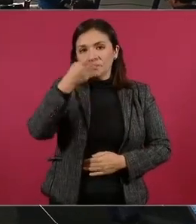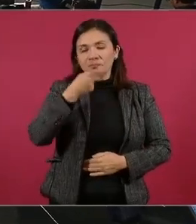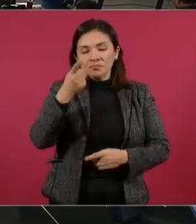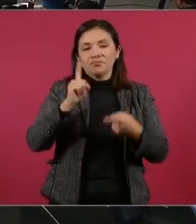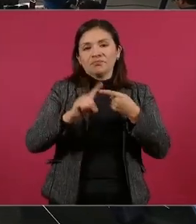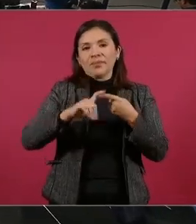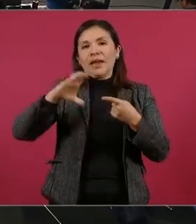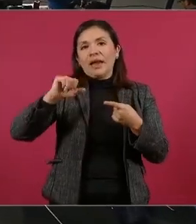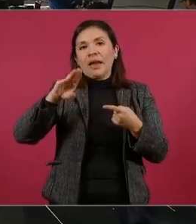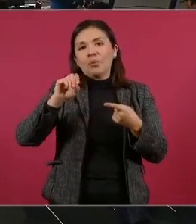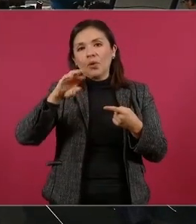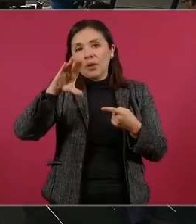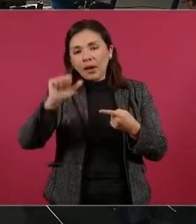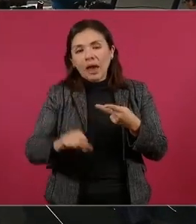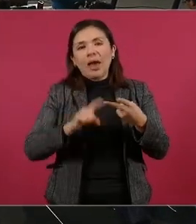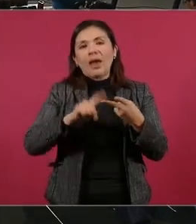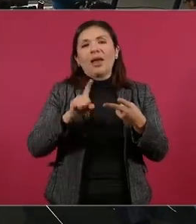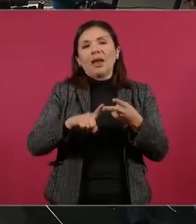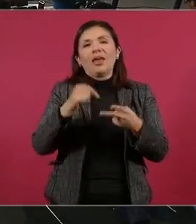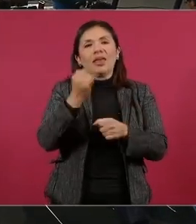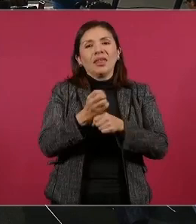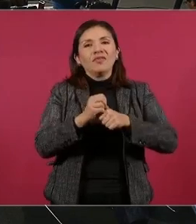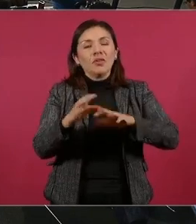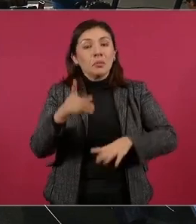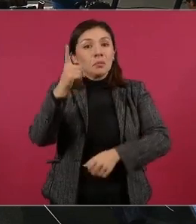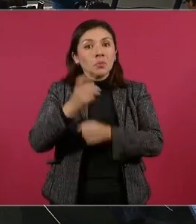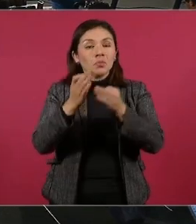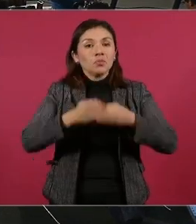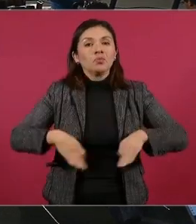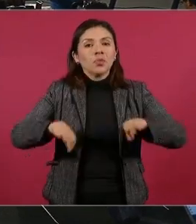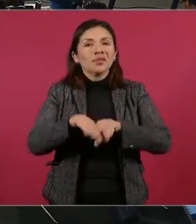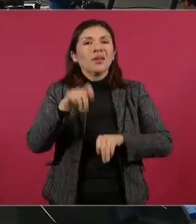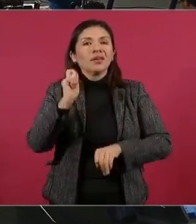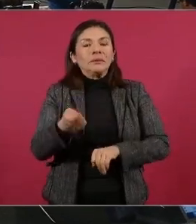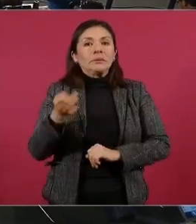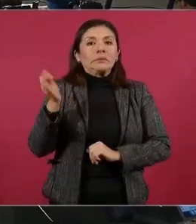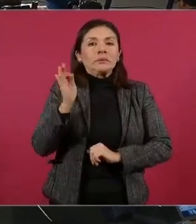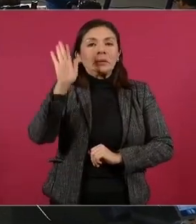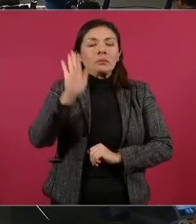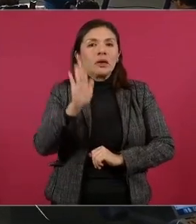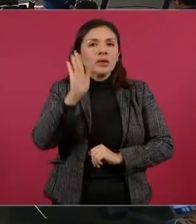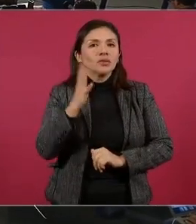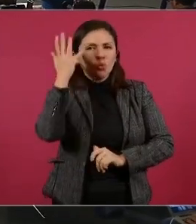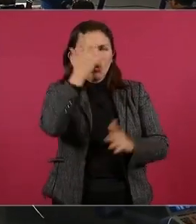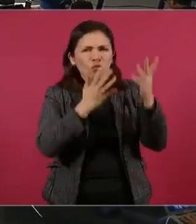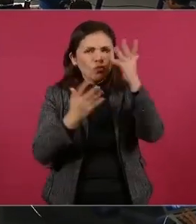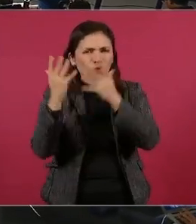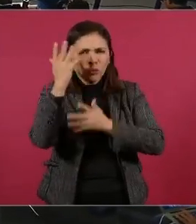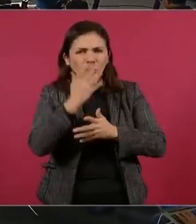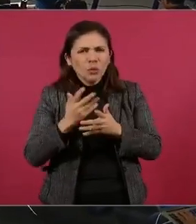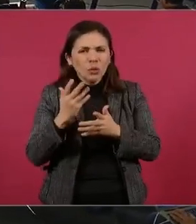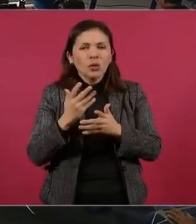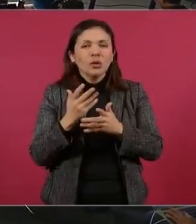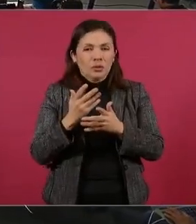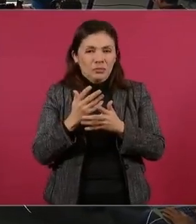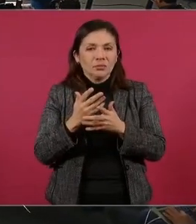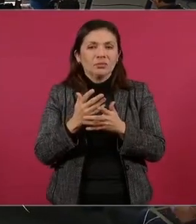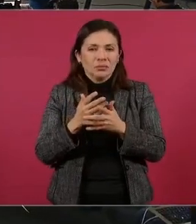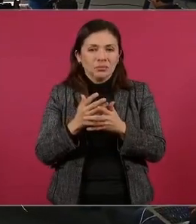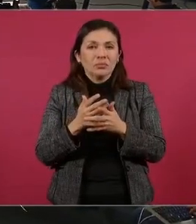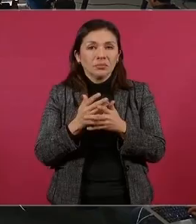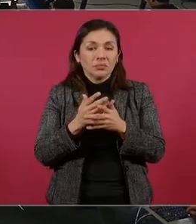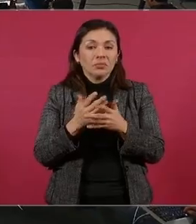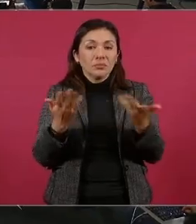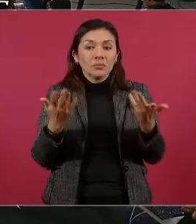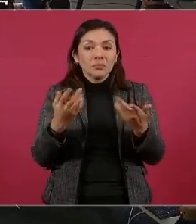como los primeros los datos tienen que ver con una posible confusión es que